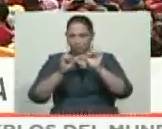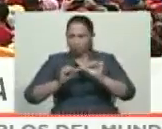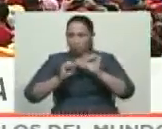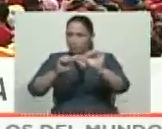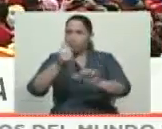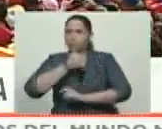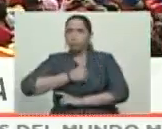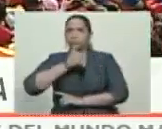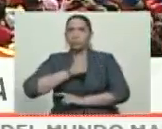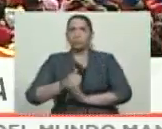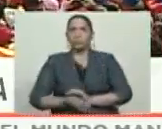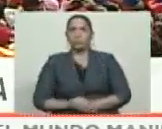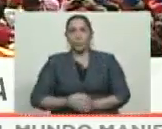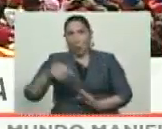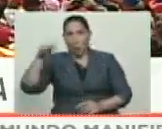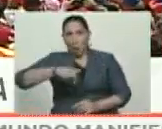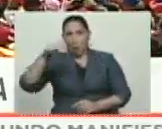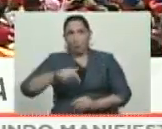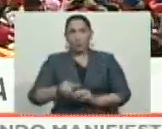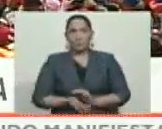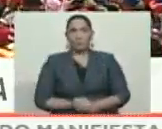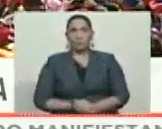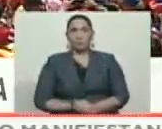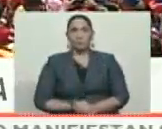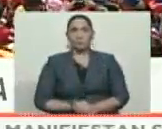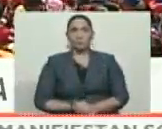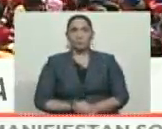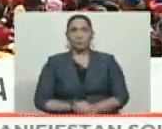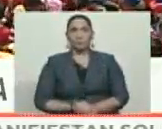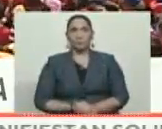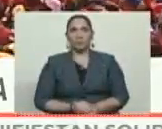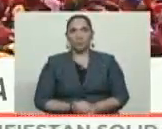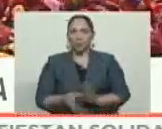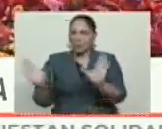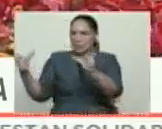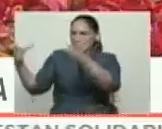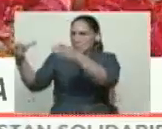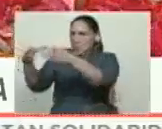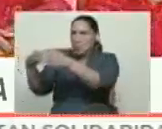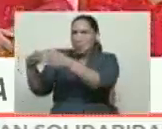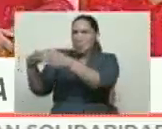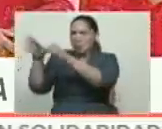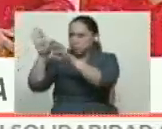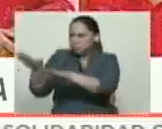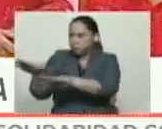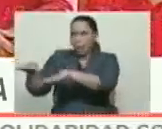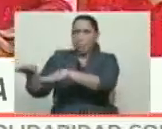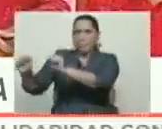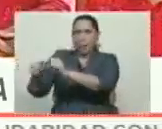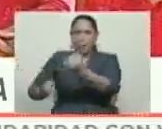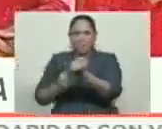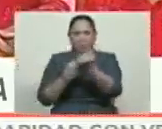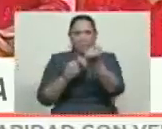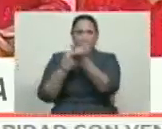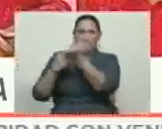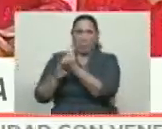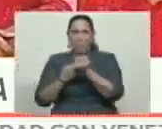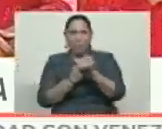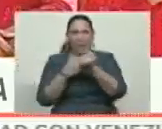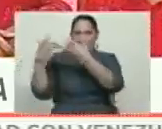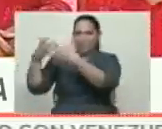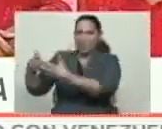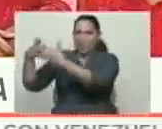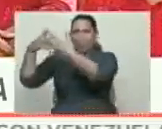resistencia. Hoy, los lacayos del imperio, apoyados directamente desde Estados